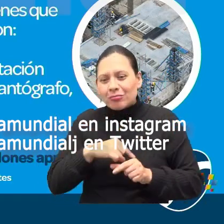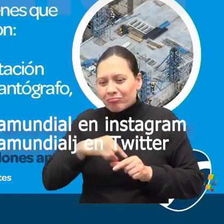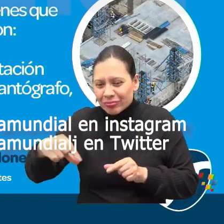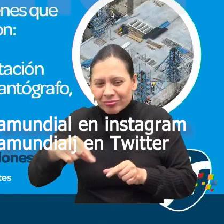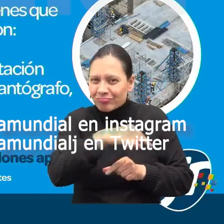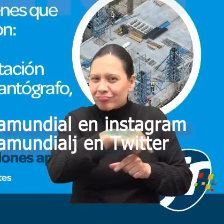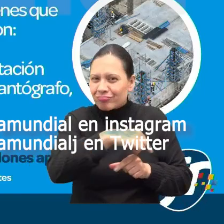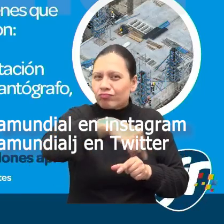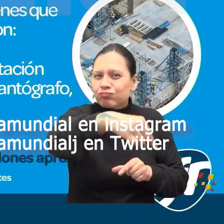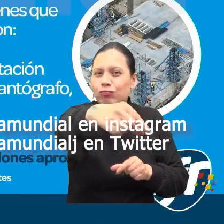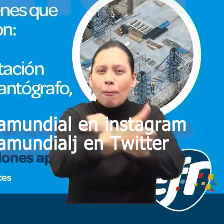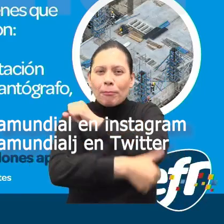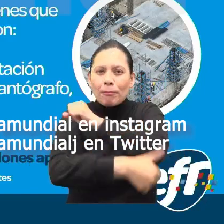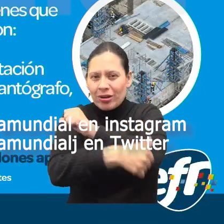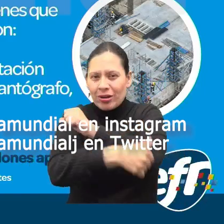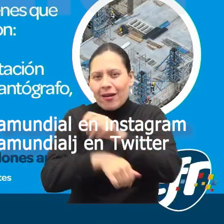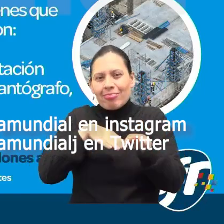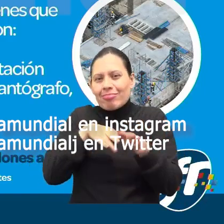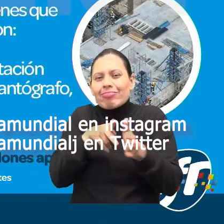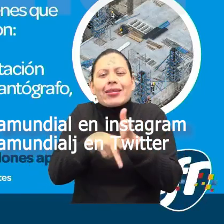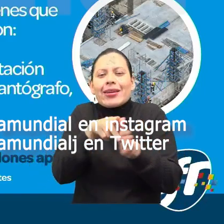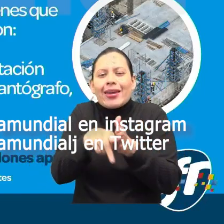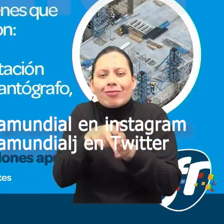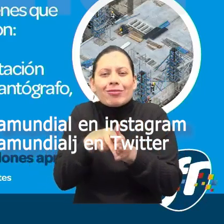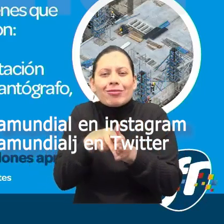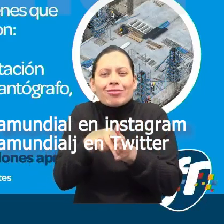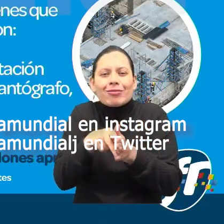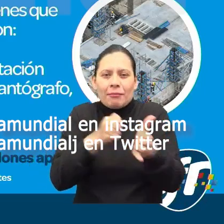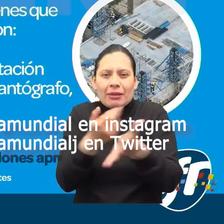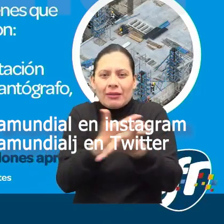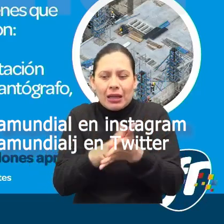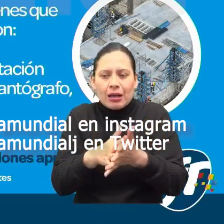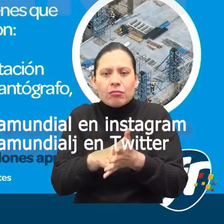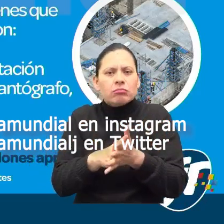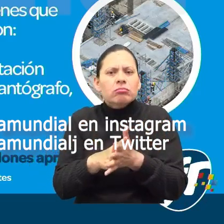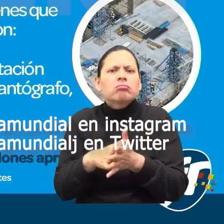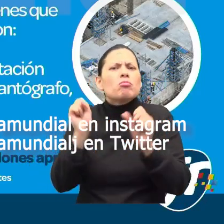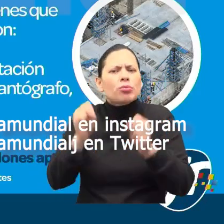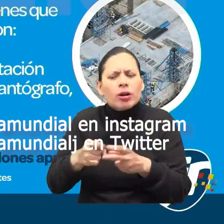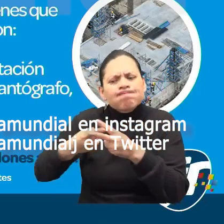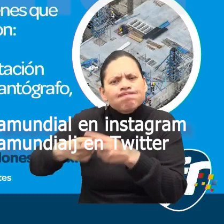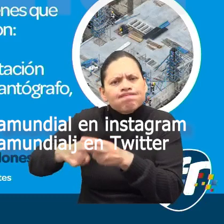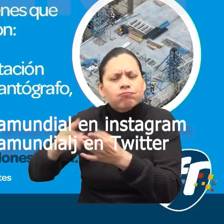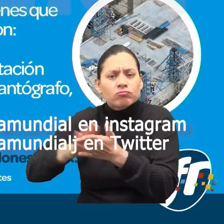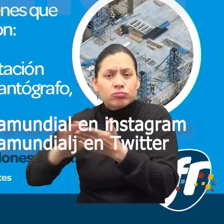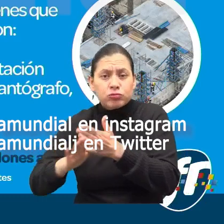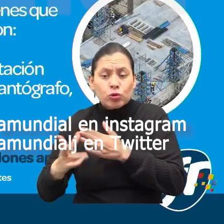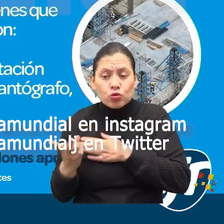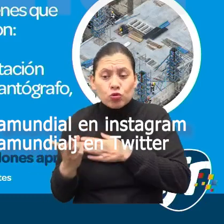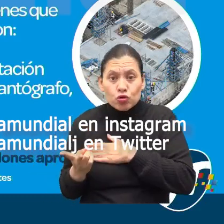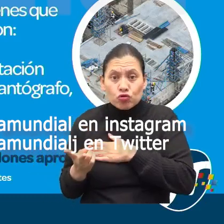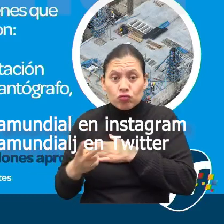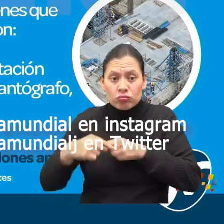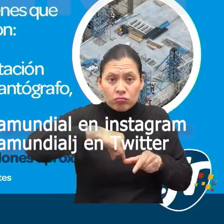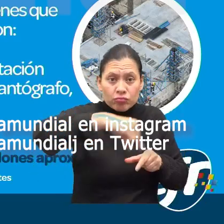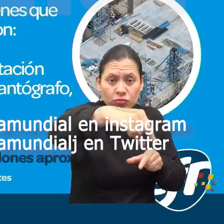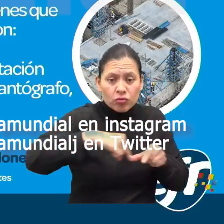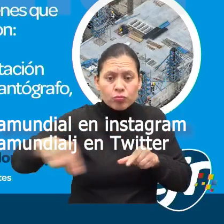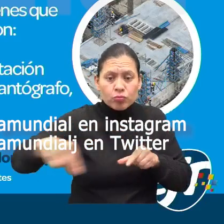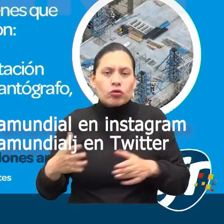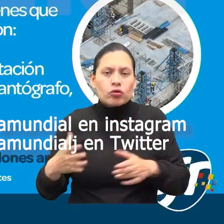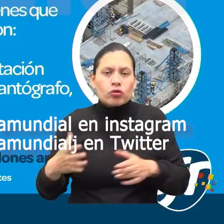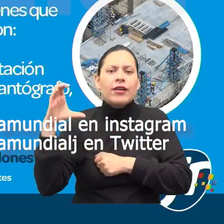que va hacia Boyacá, poder hacer sus mantenimientos, porque hoy el mantenimiento de estos dos sistemas se estaba haciendo en